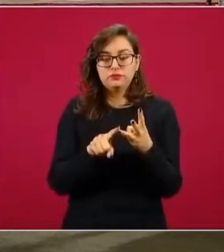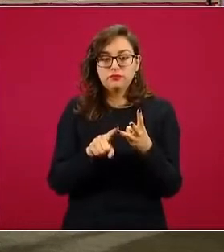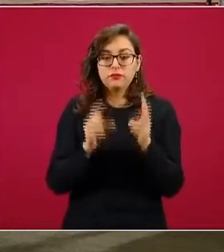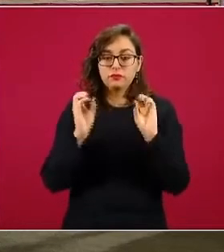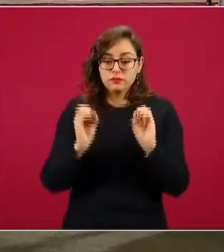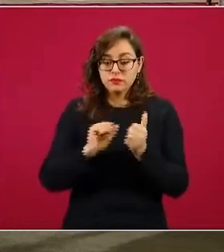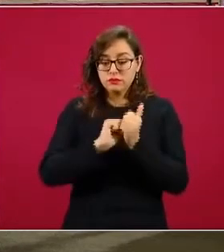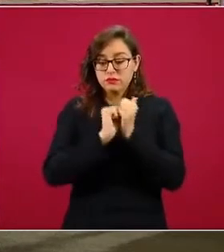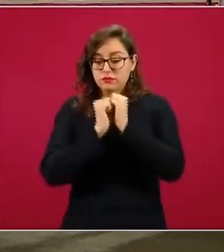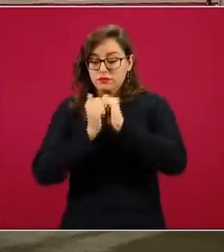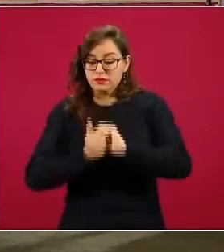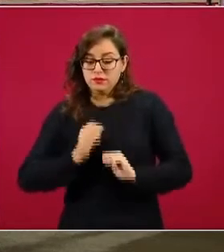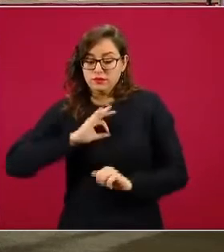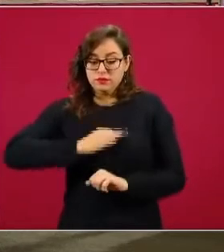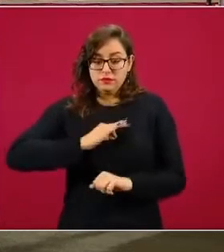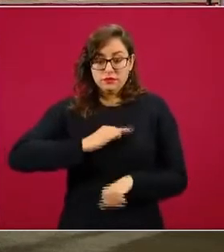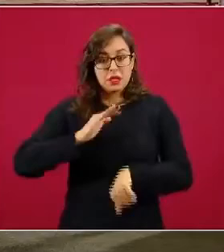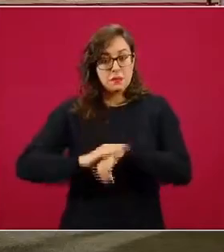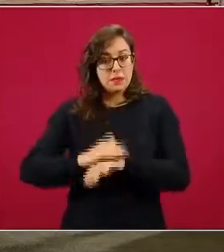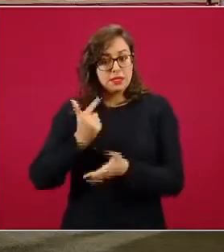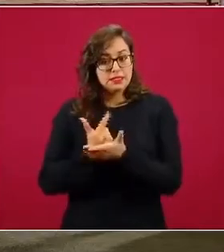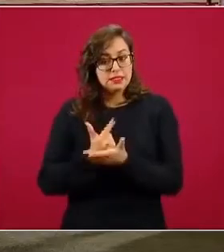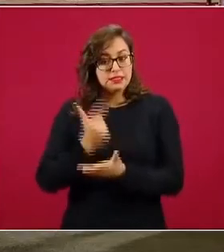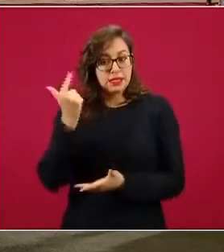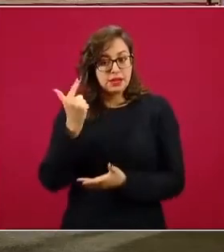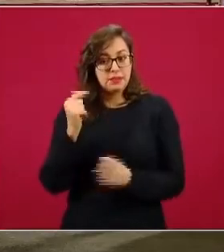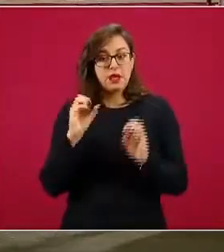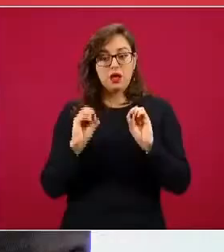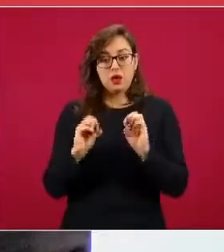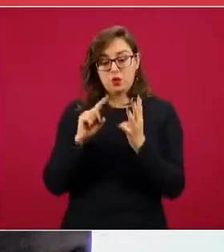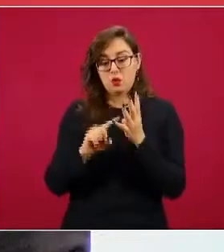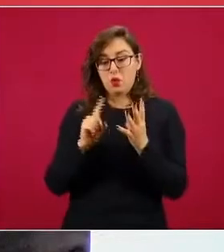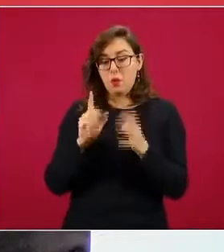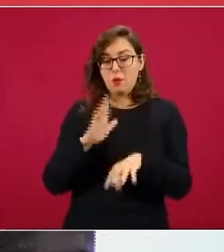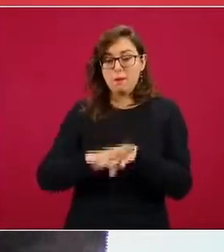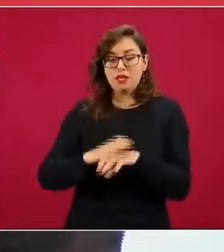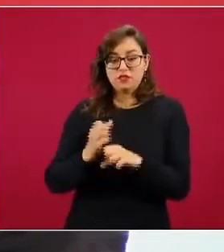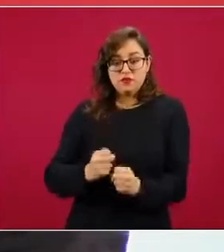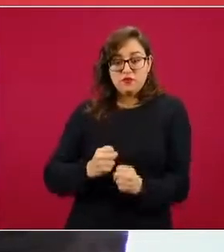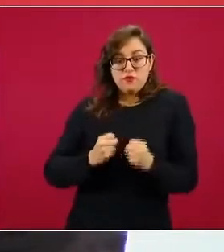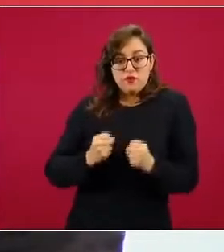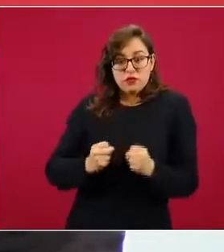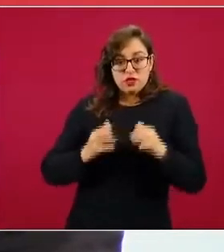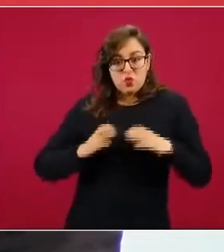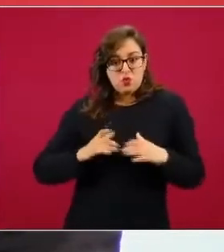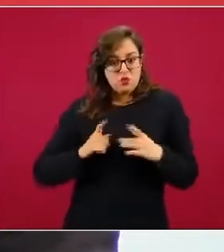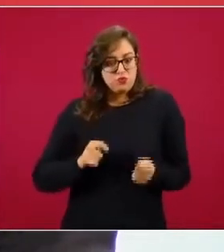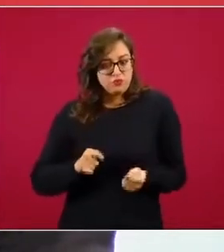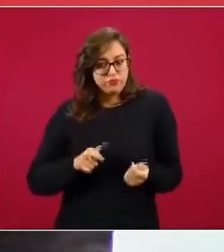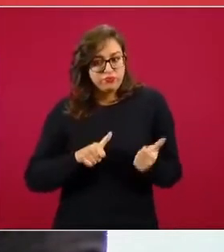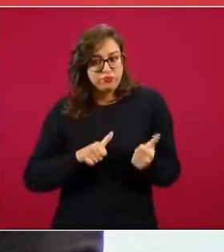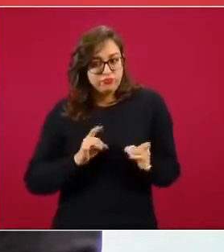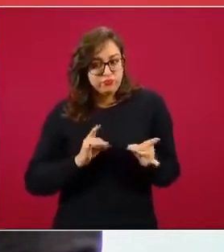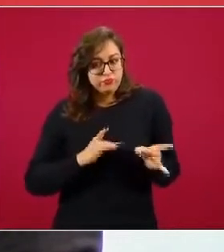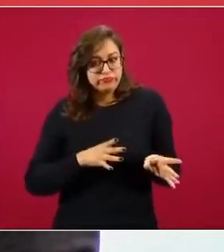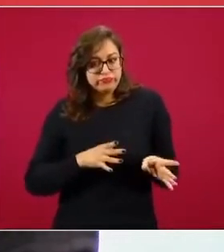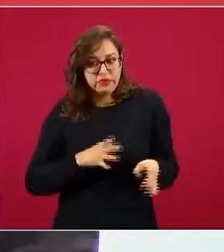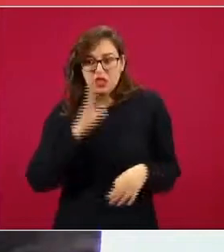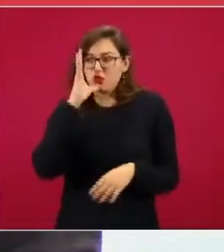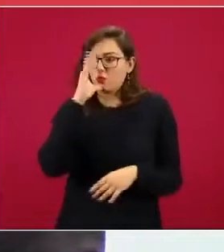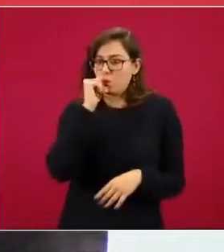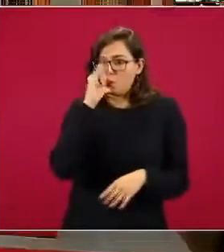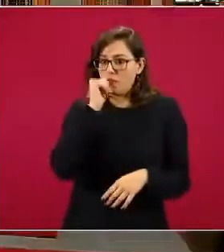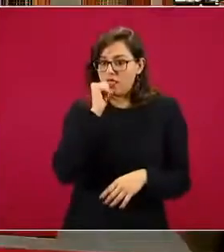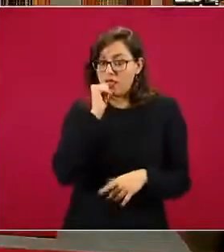causar enfermedad, o que pudiera evadir al sistema inmune, o que pudiera permanecer más tiempo